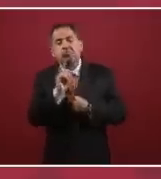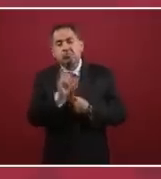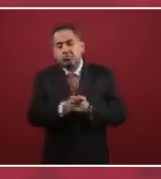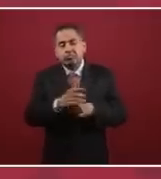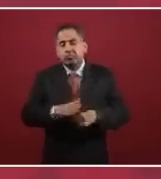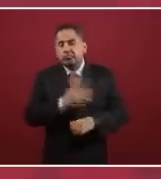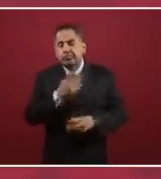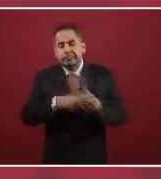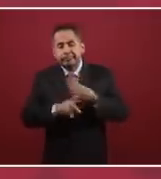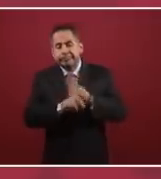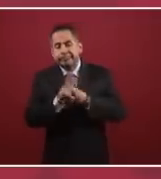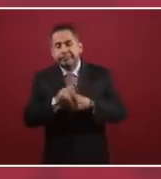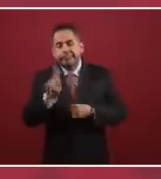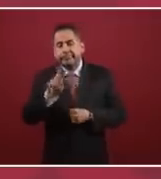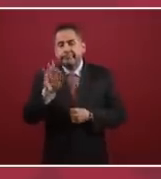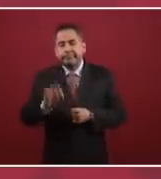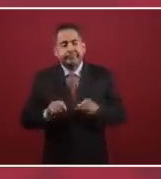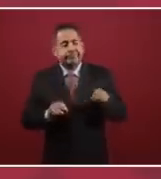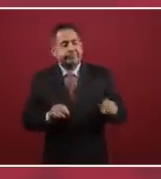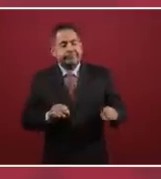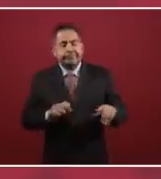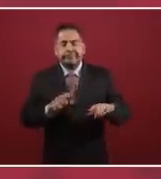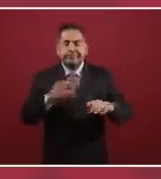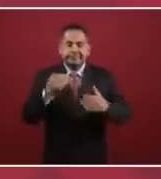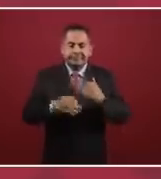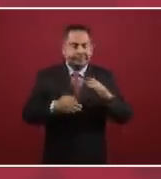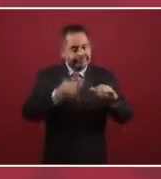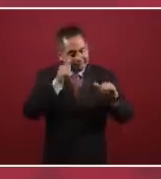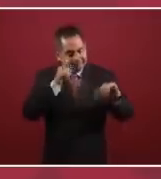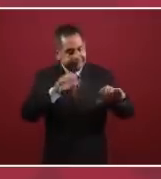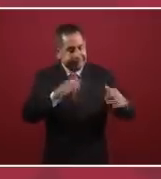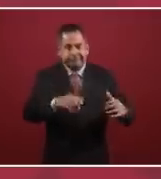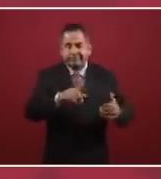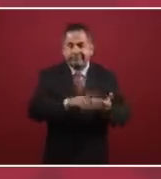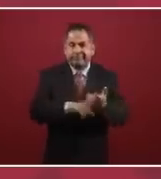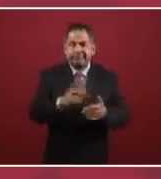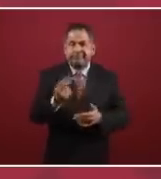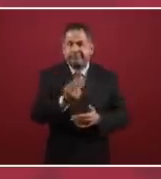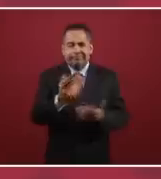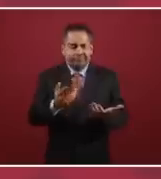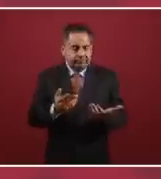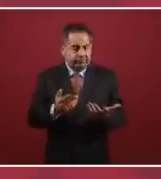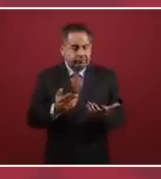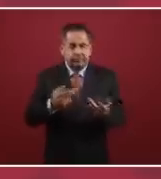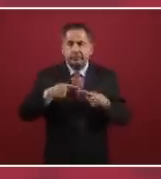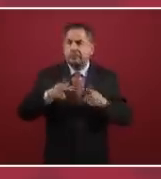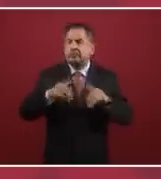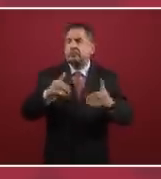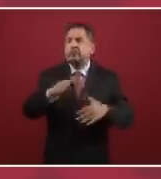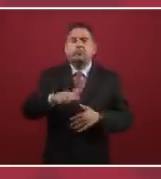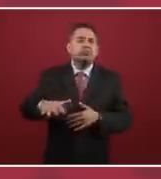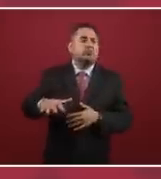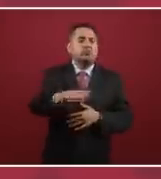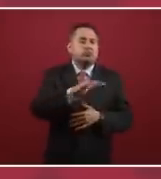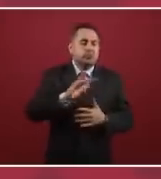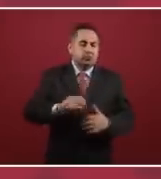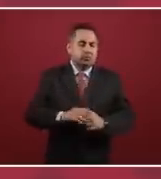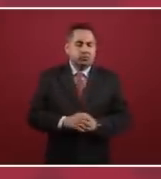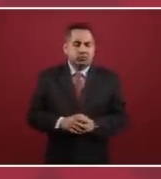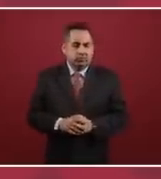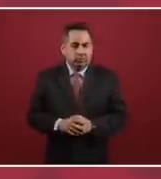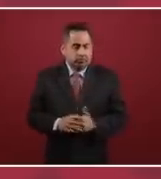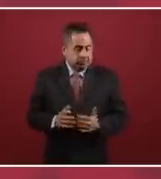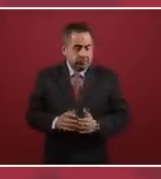ver con la atención a las necesidades del pueblo,